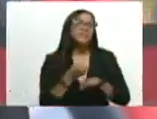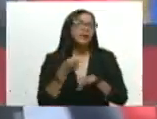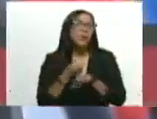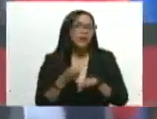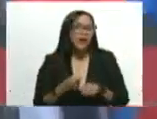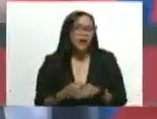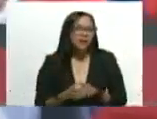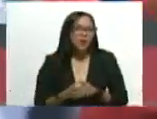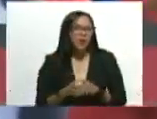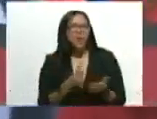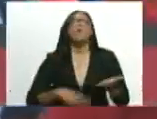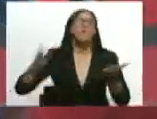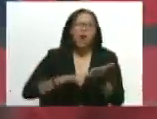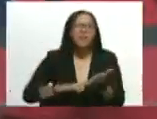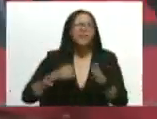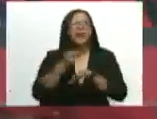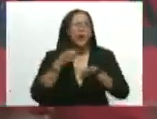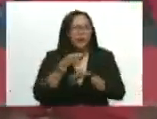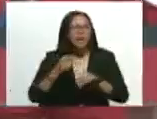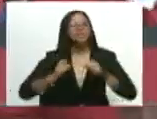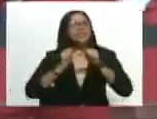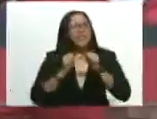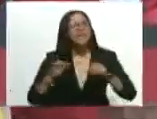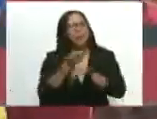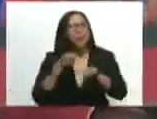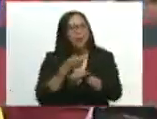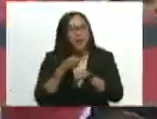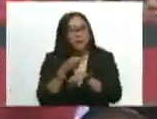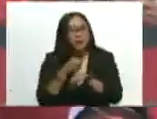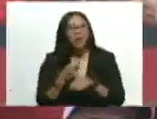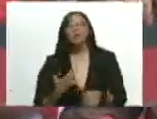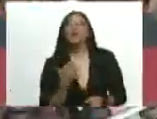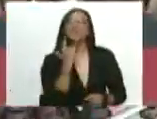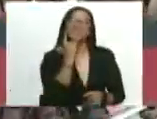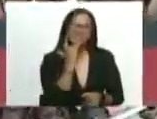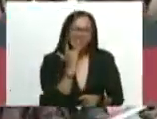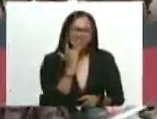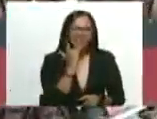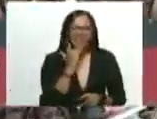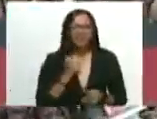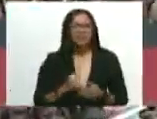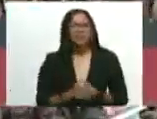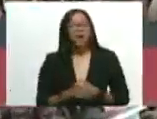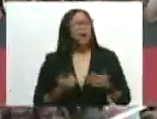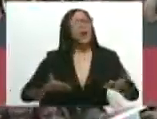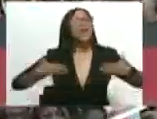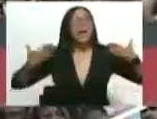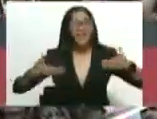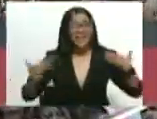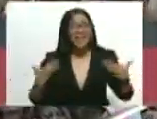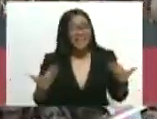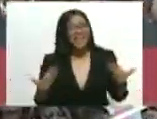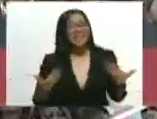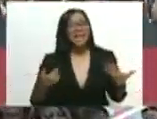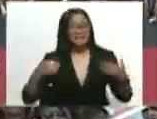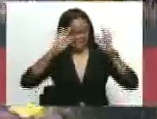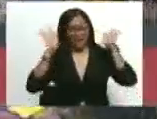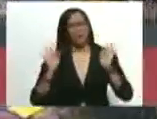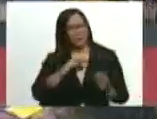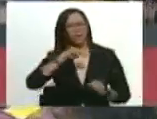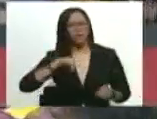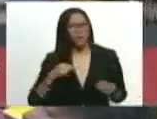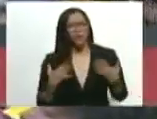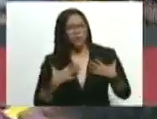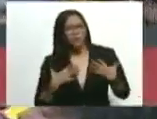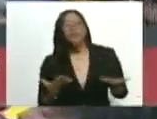gobernado volverá a gobernarlo y seguirá gobernándolo con dignidad con la alegría que nos caracteriza Y